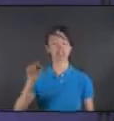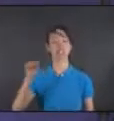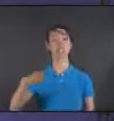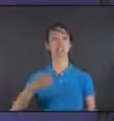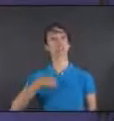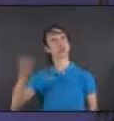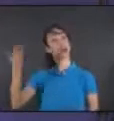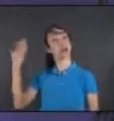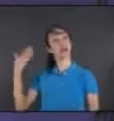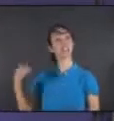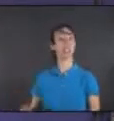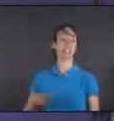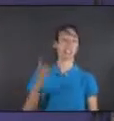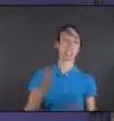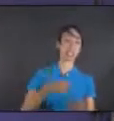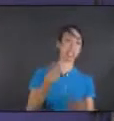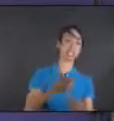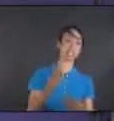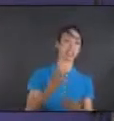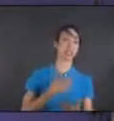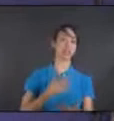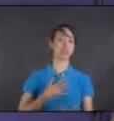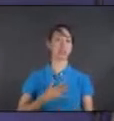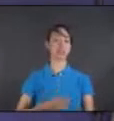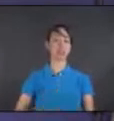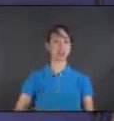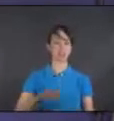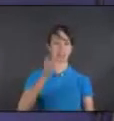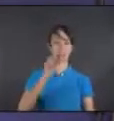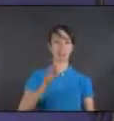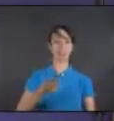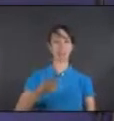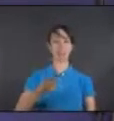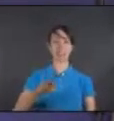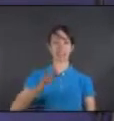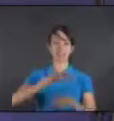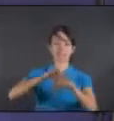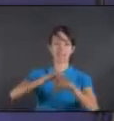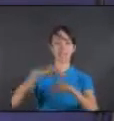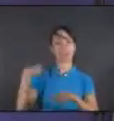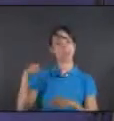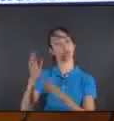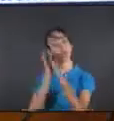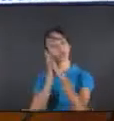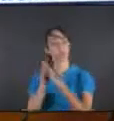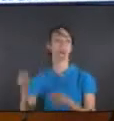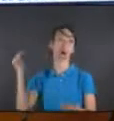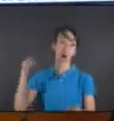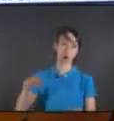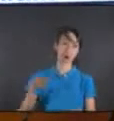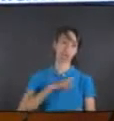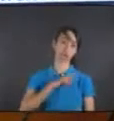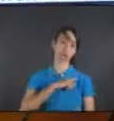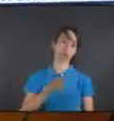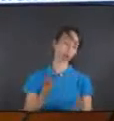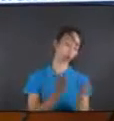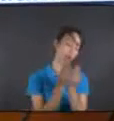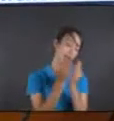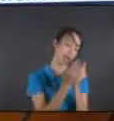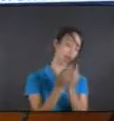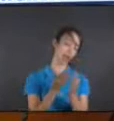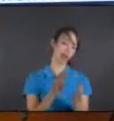trajo la ley delante de la asamblea de hombres y mujeres, de todos los que podían entender lo que